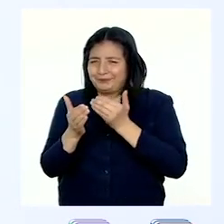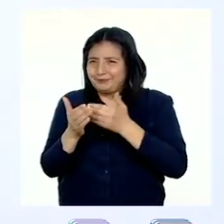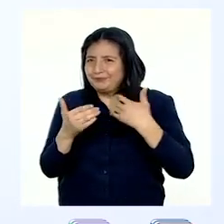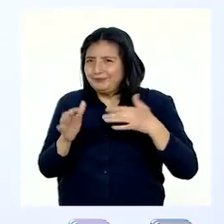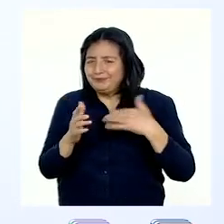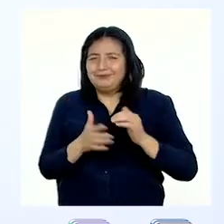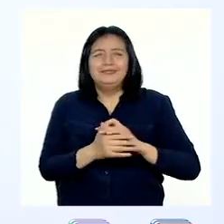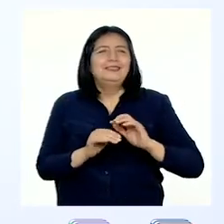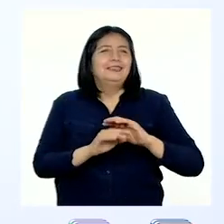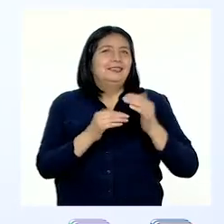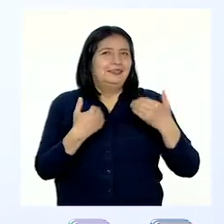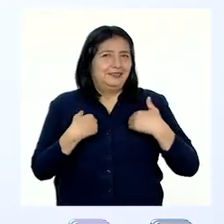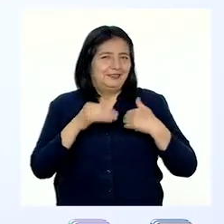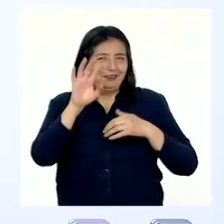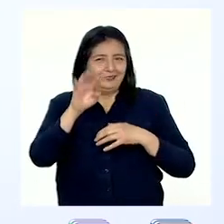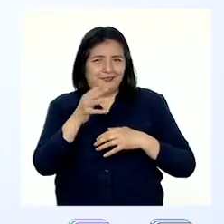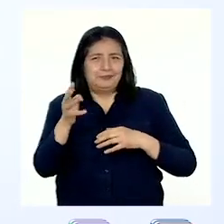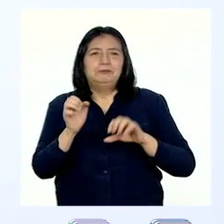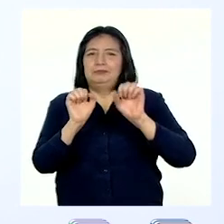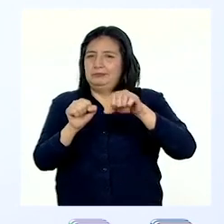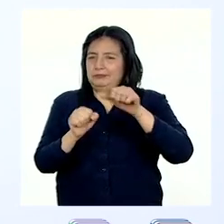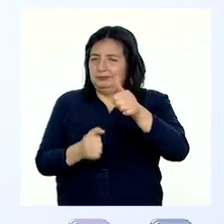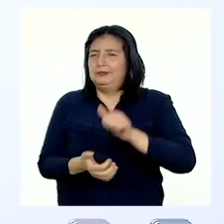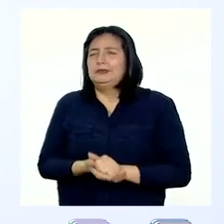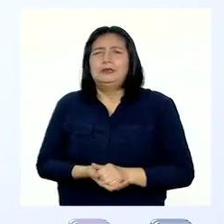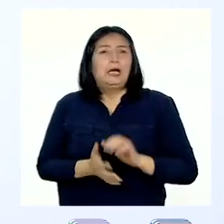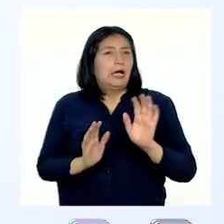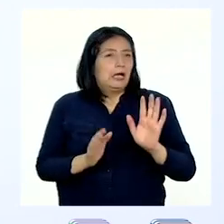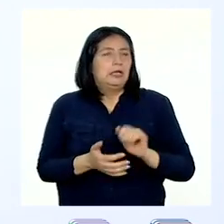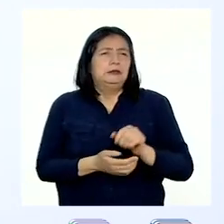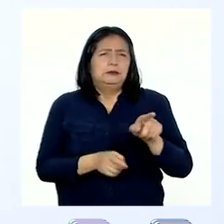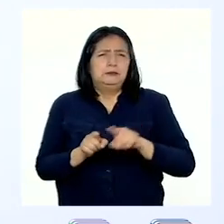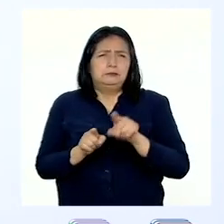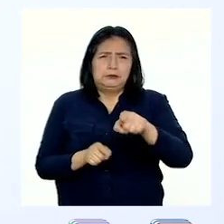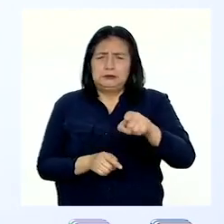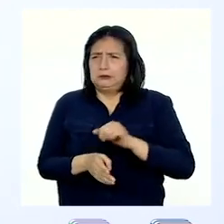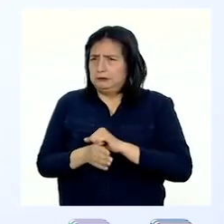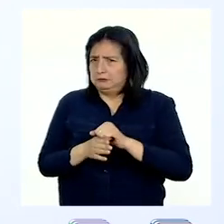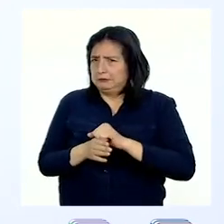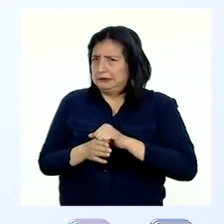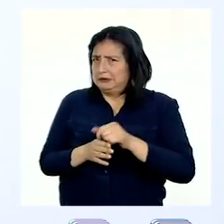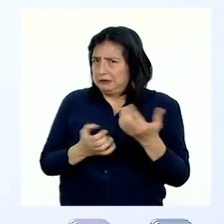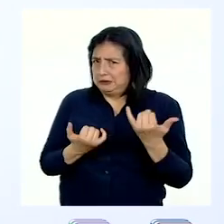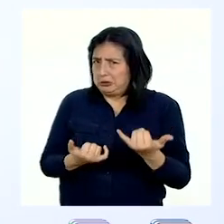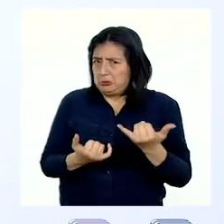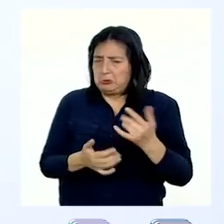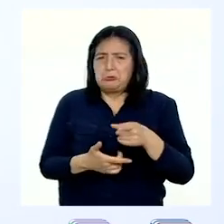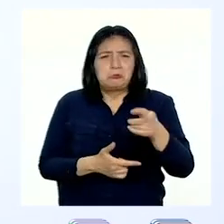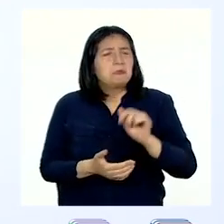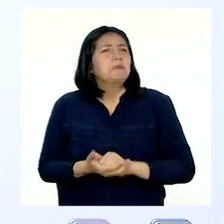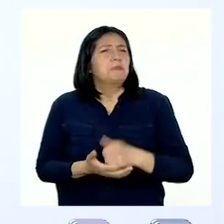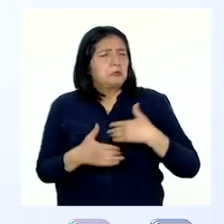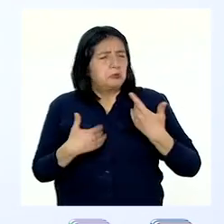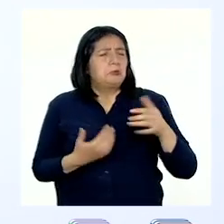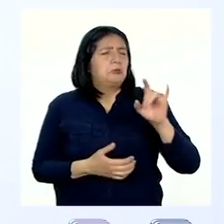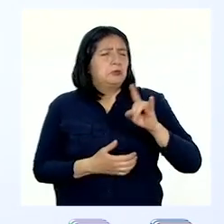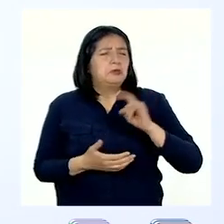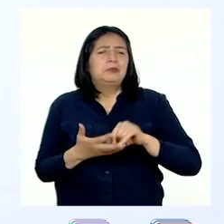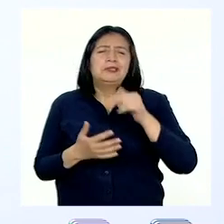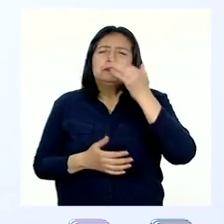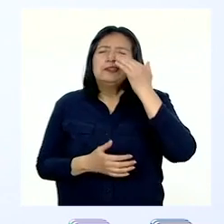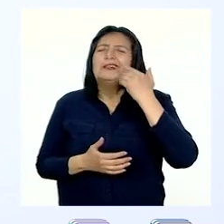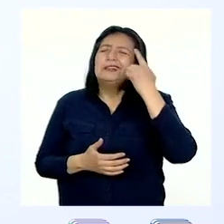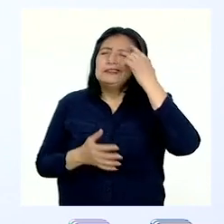esquema. Efectivamente, Patricia. Además, este ejercicio que estamos haciendo nos puede servir para